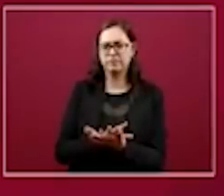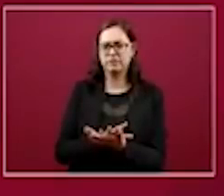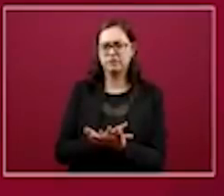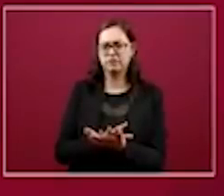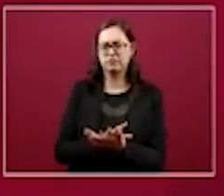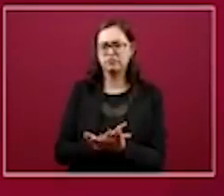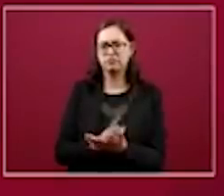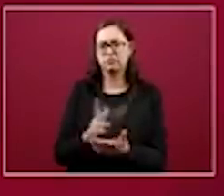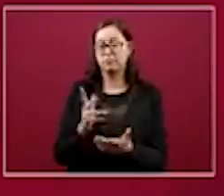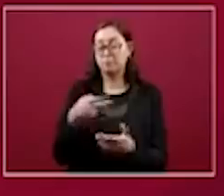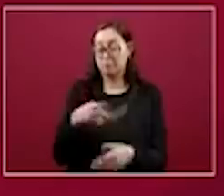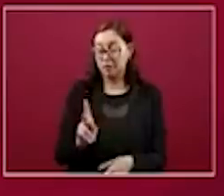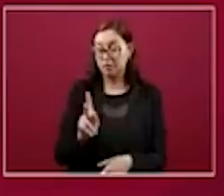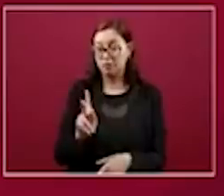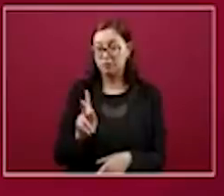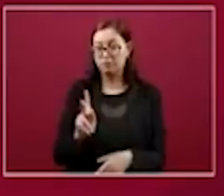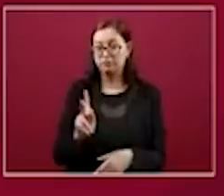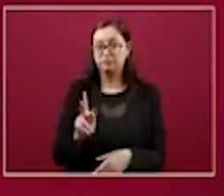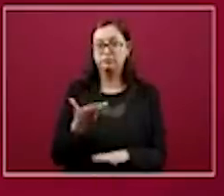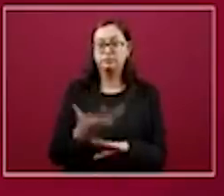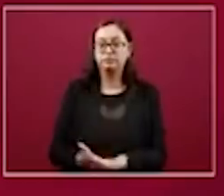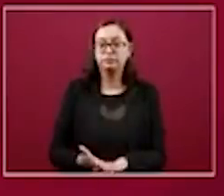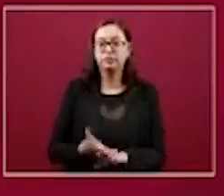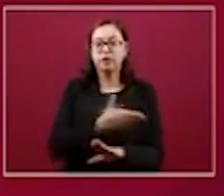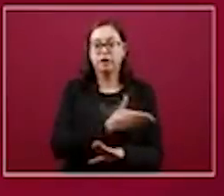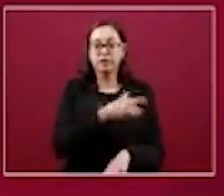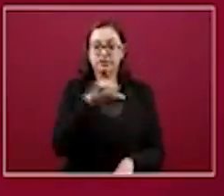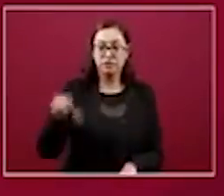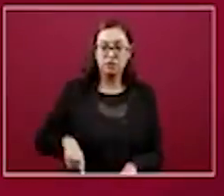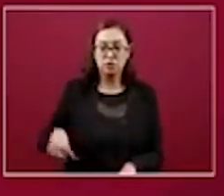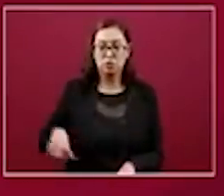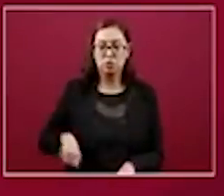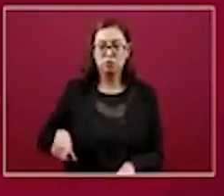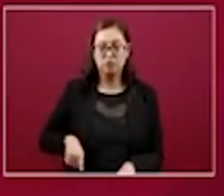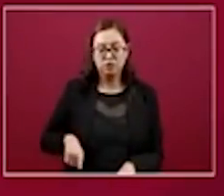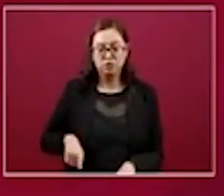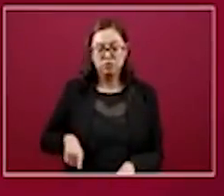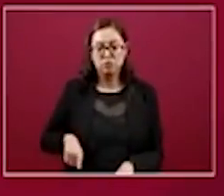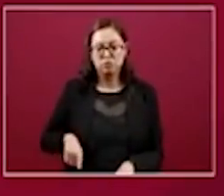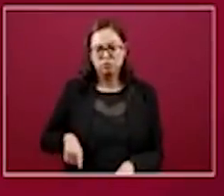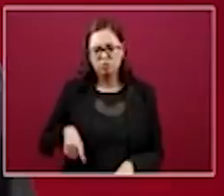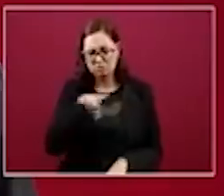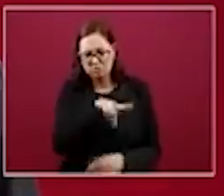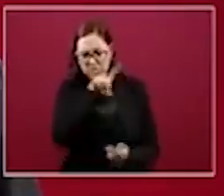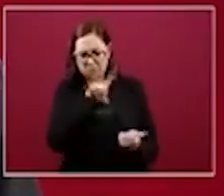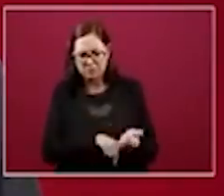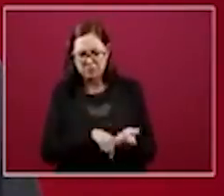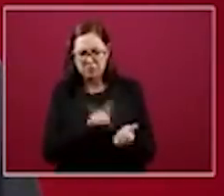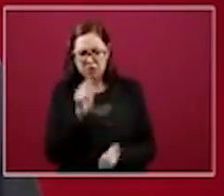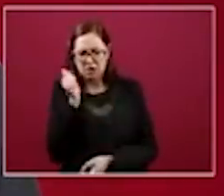nadie que haya estado en dependencias y que tenga participación